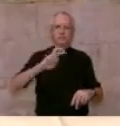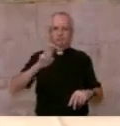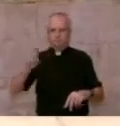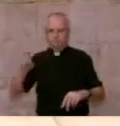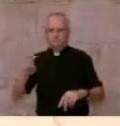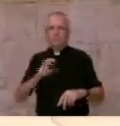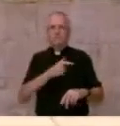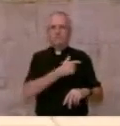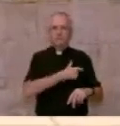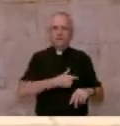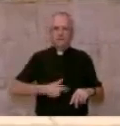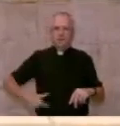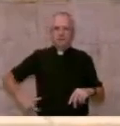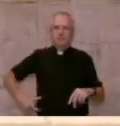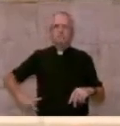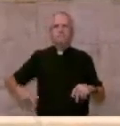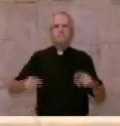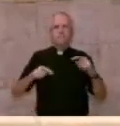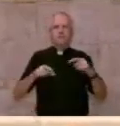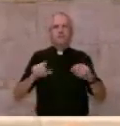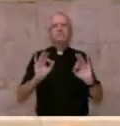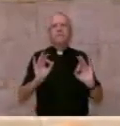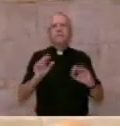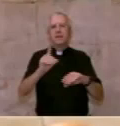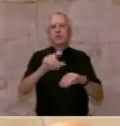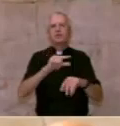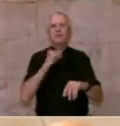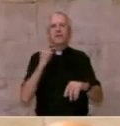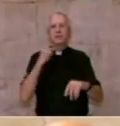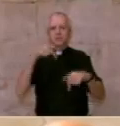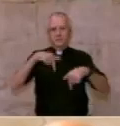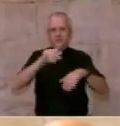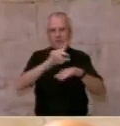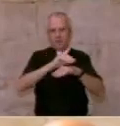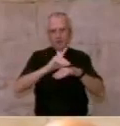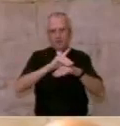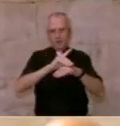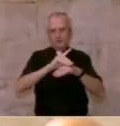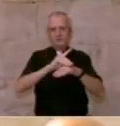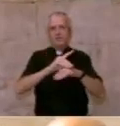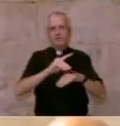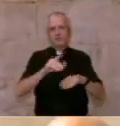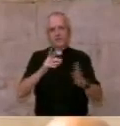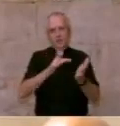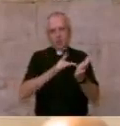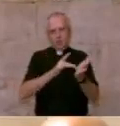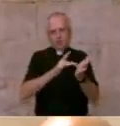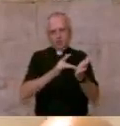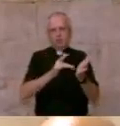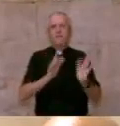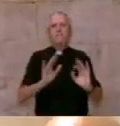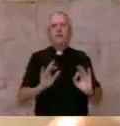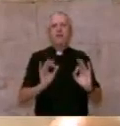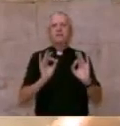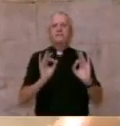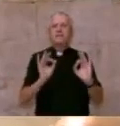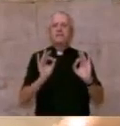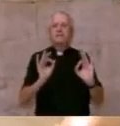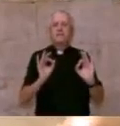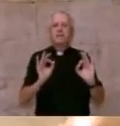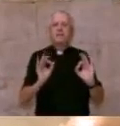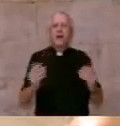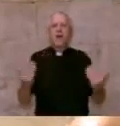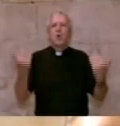concelebrantes, especialmente los sacerdotes de esta querida diócesis de Tortosa, excelentísimas